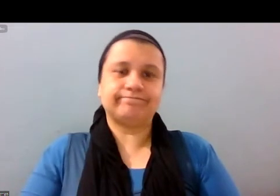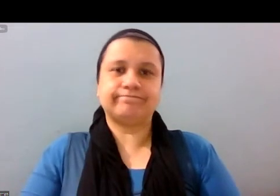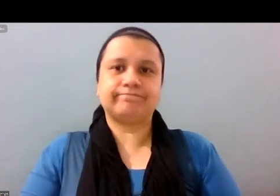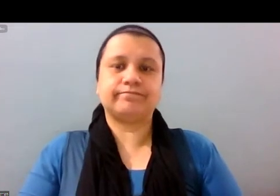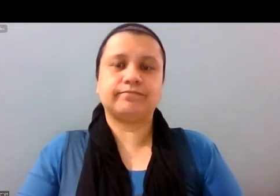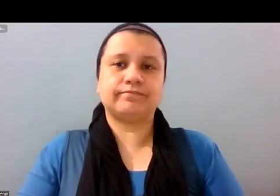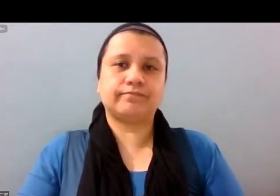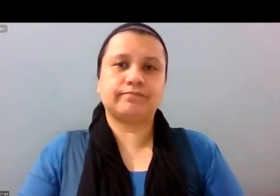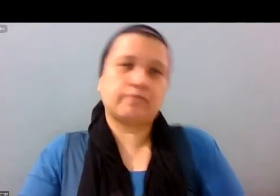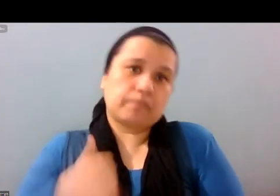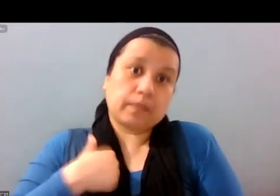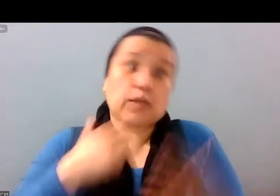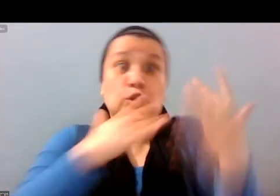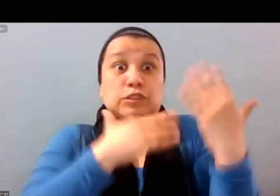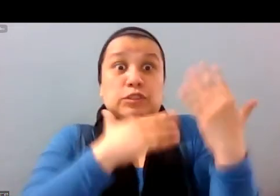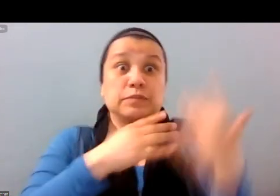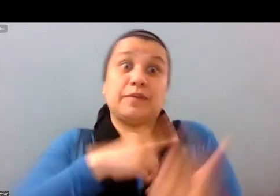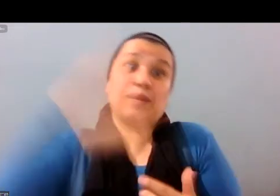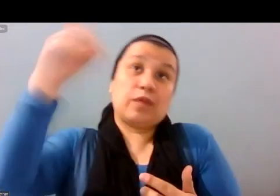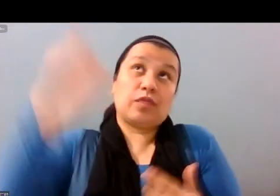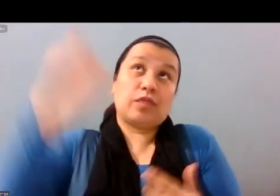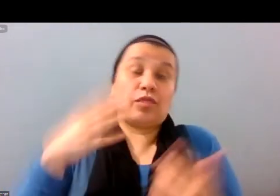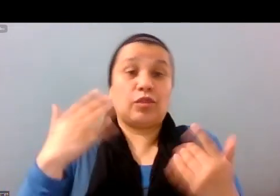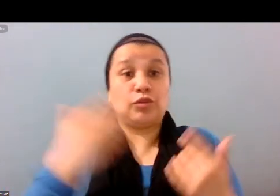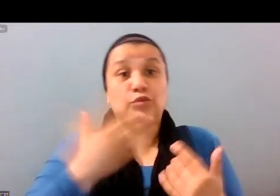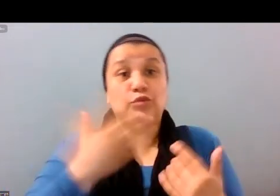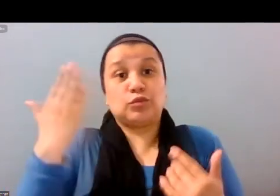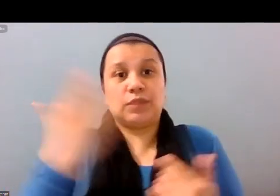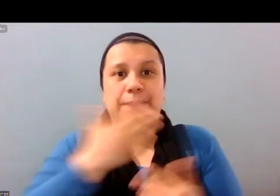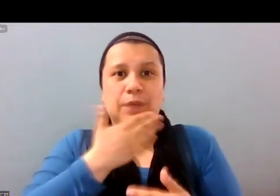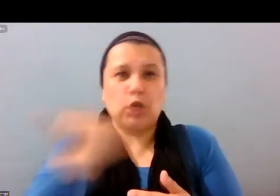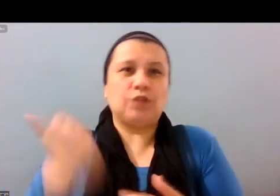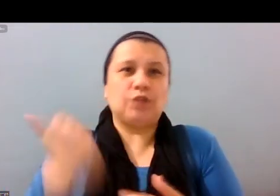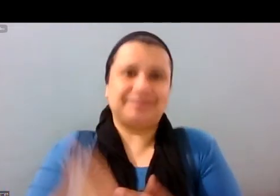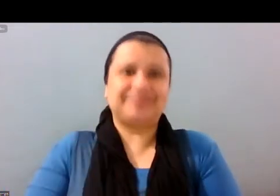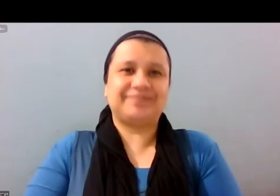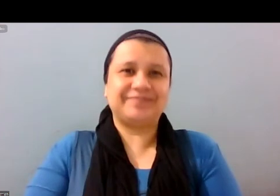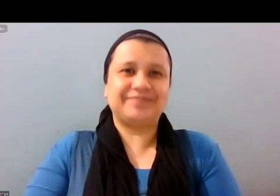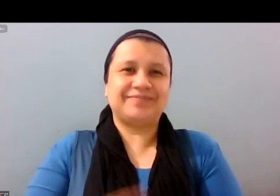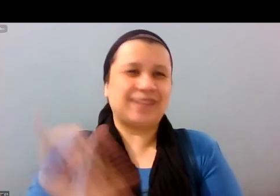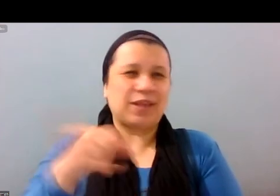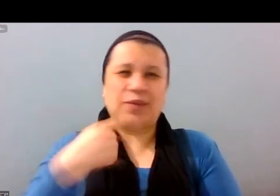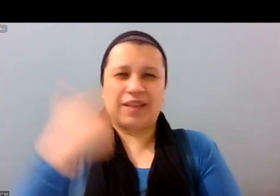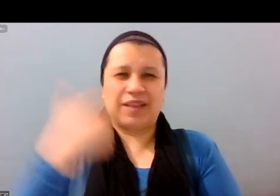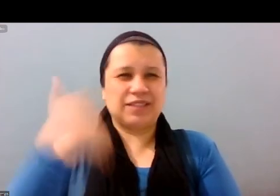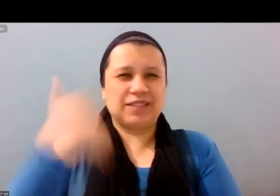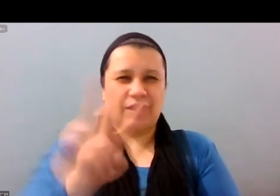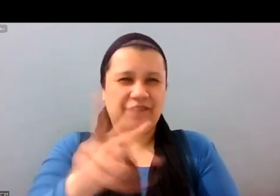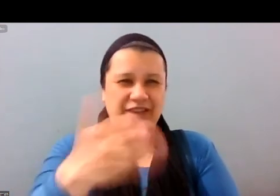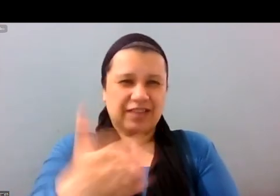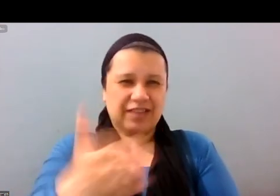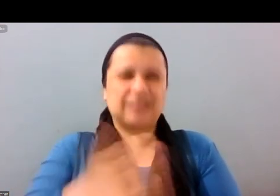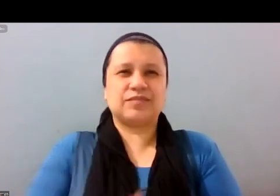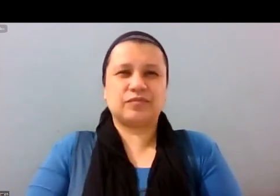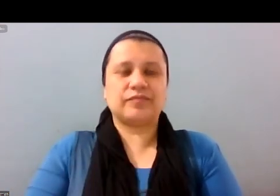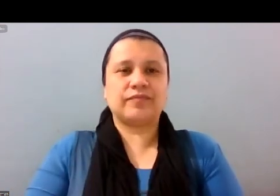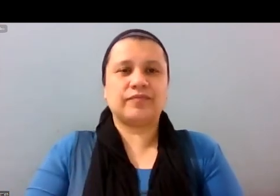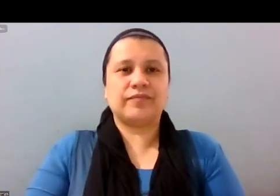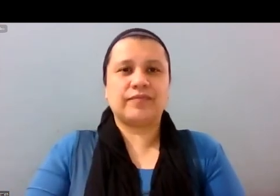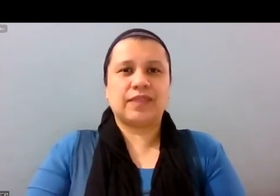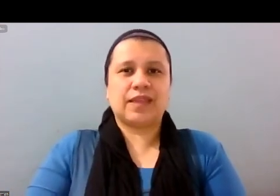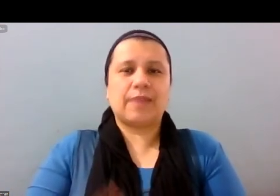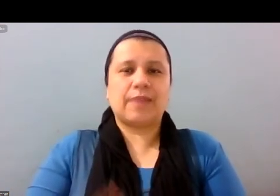espero en Dios que el próximo año las cosas sean sean mejor así como dice don Vinicio este vayamos poco